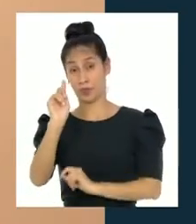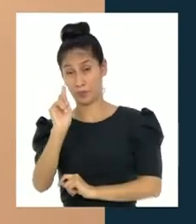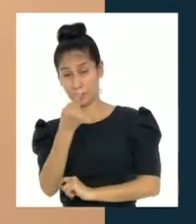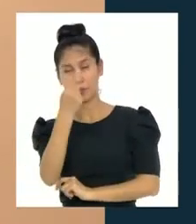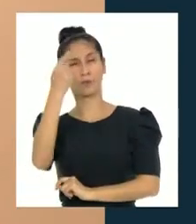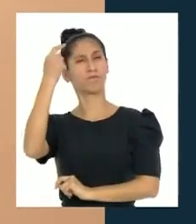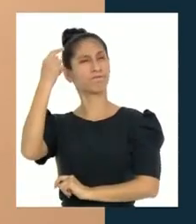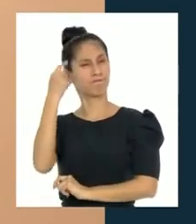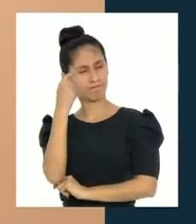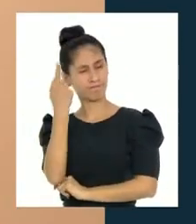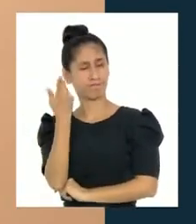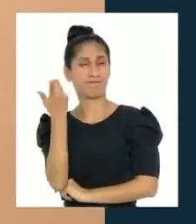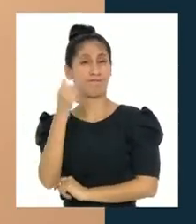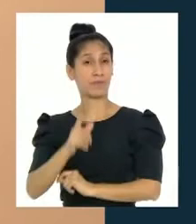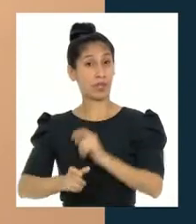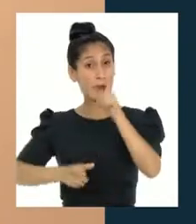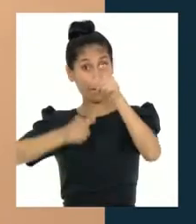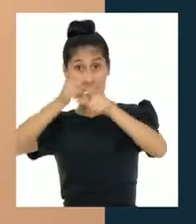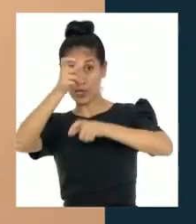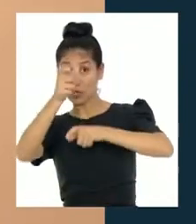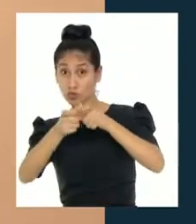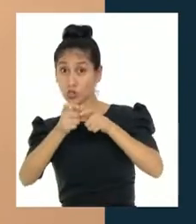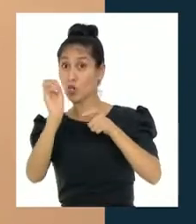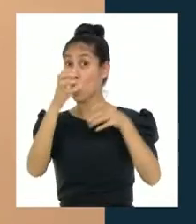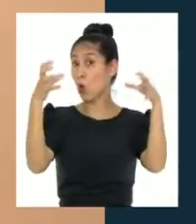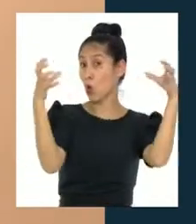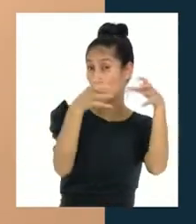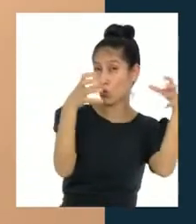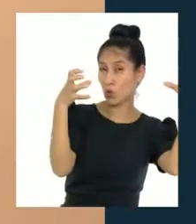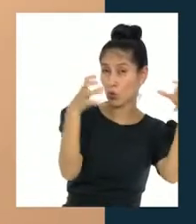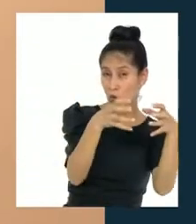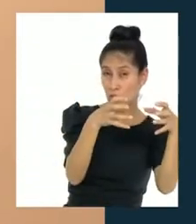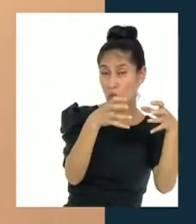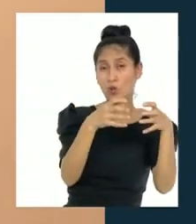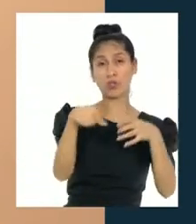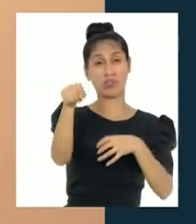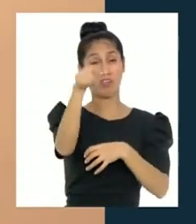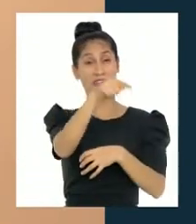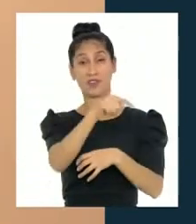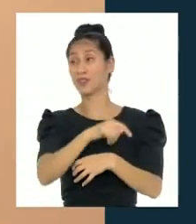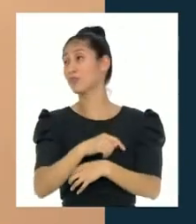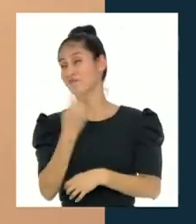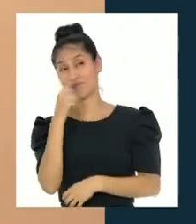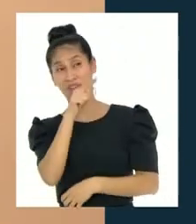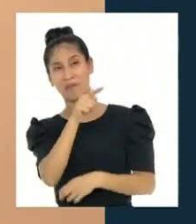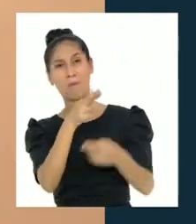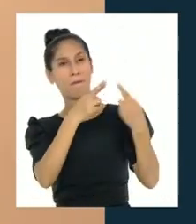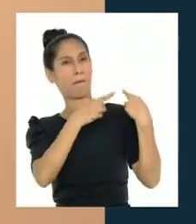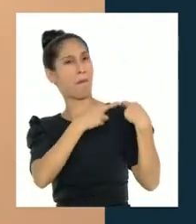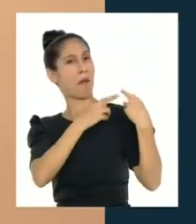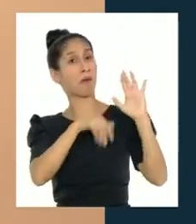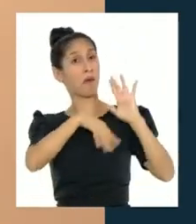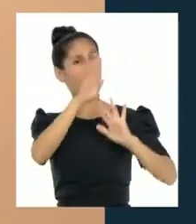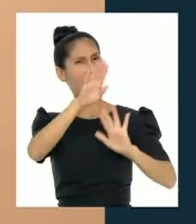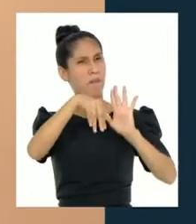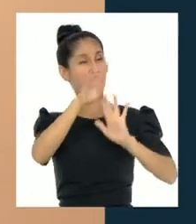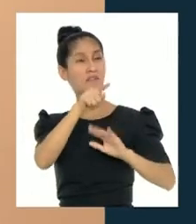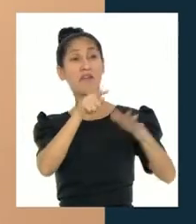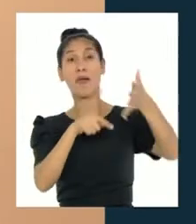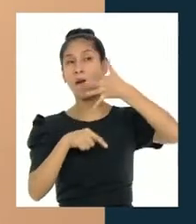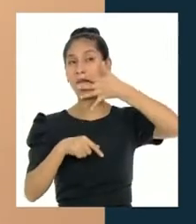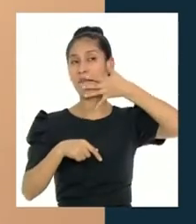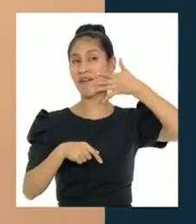hay personas, grupos poblacionales que tienen privilegios a partir de su